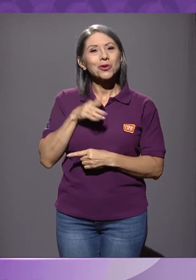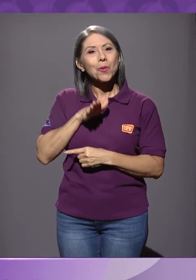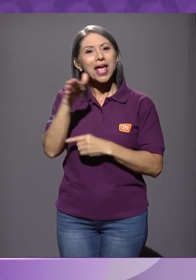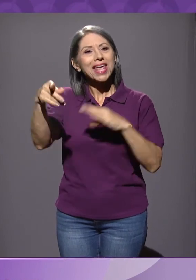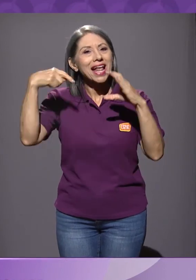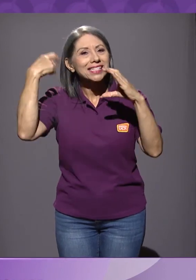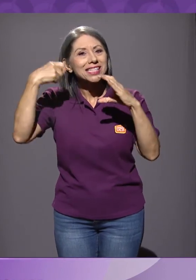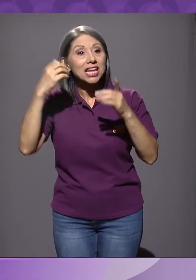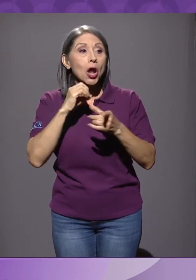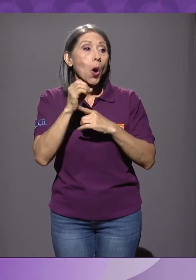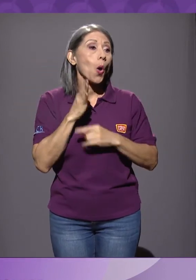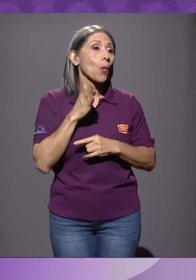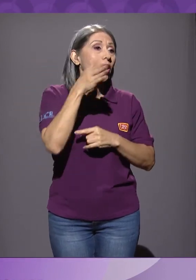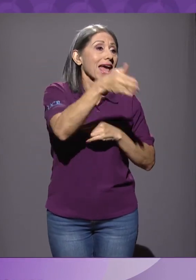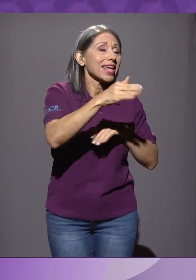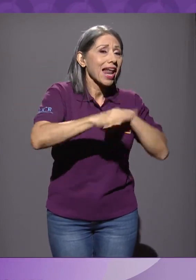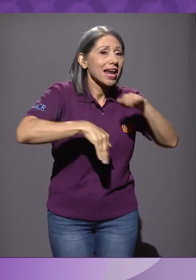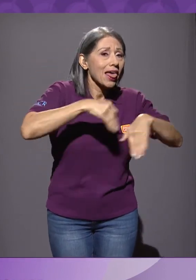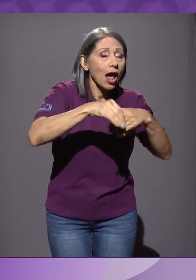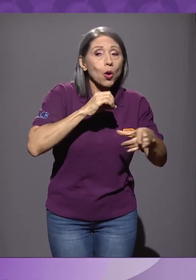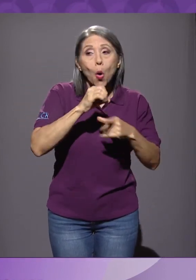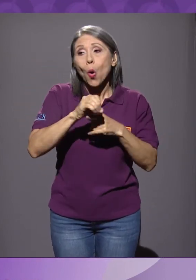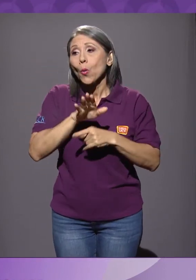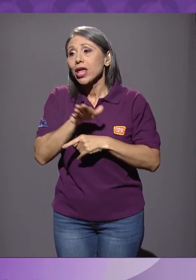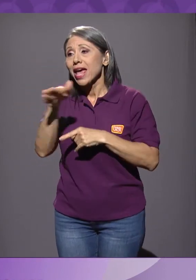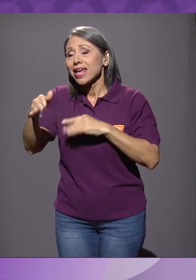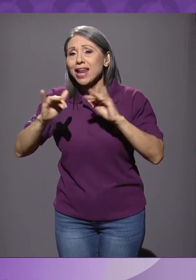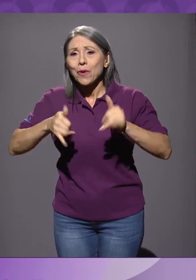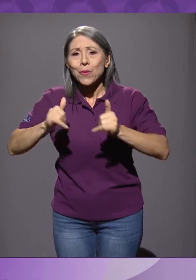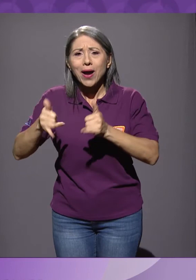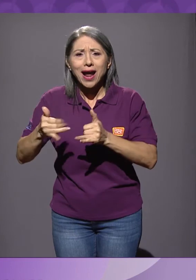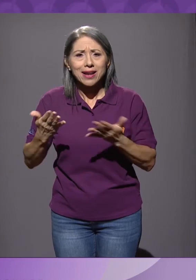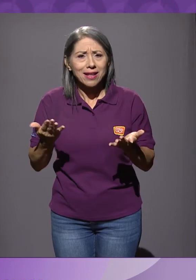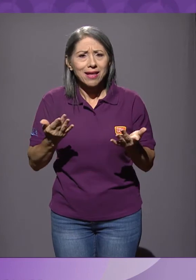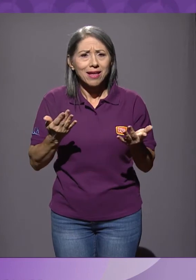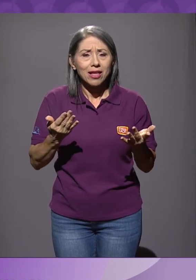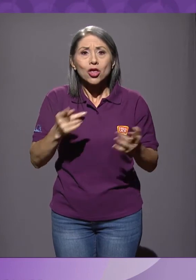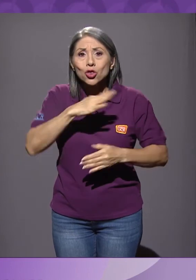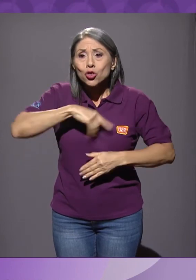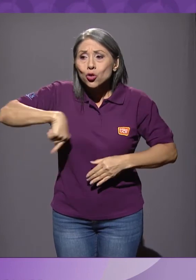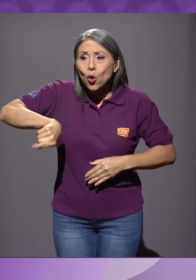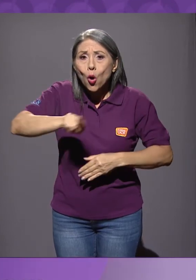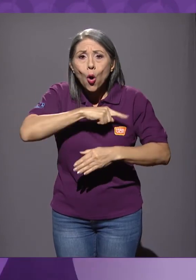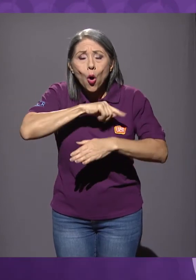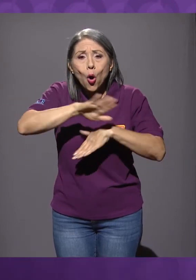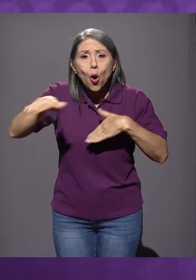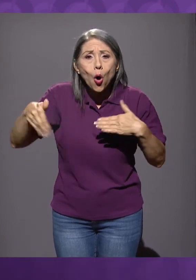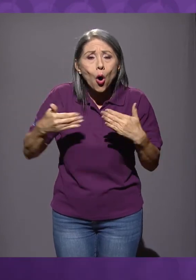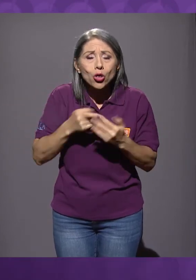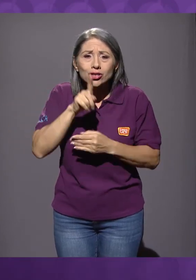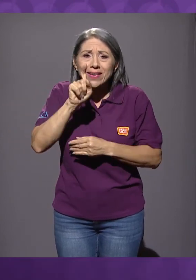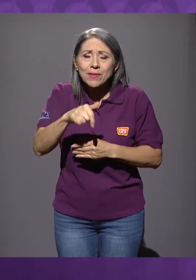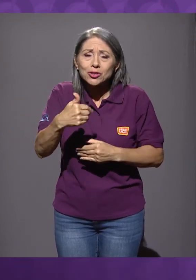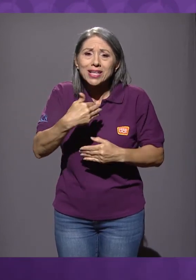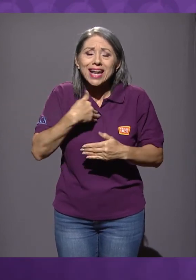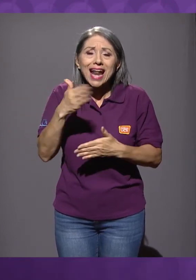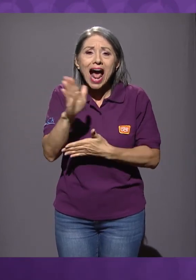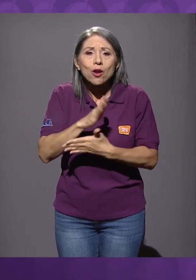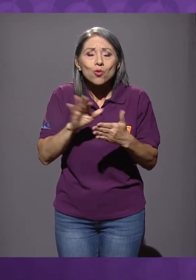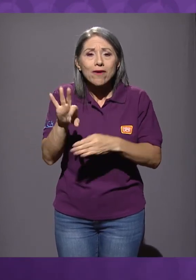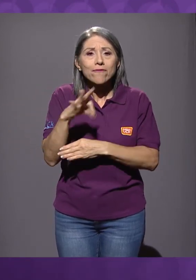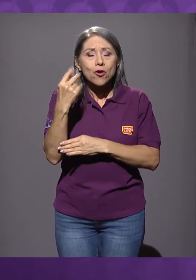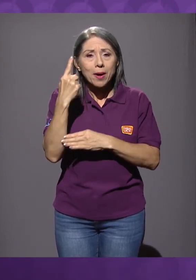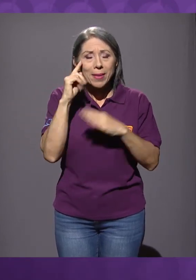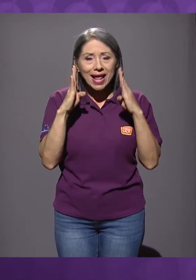jugar, o voy a ir a nadar. Todos nosotras y nosotros en nuestros espacios comunitarios deberíamos tener alguna forma de